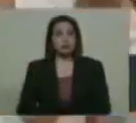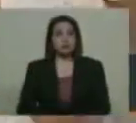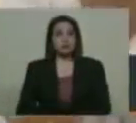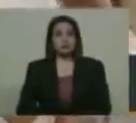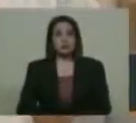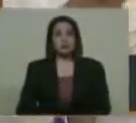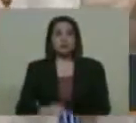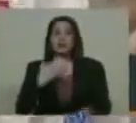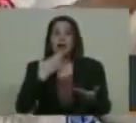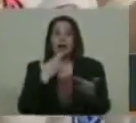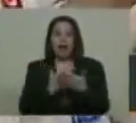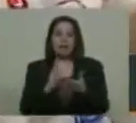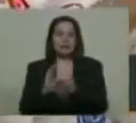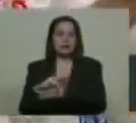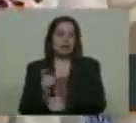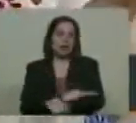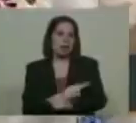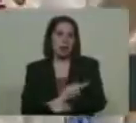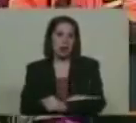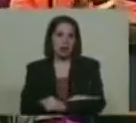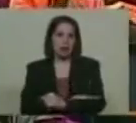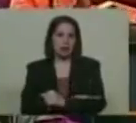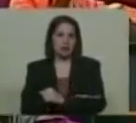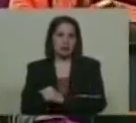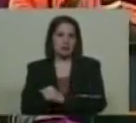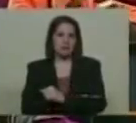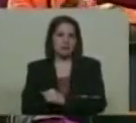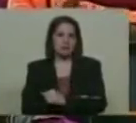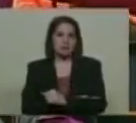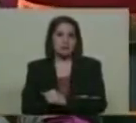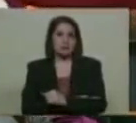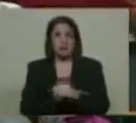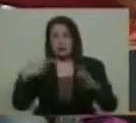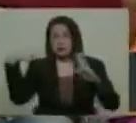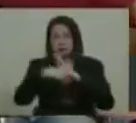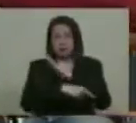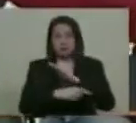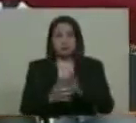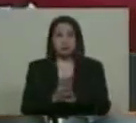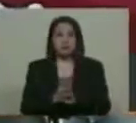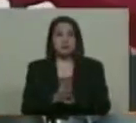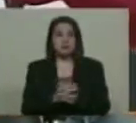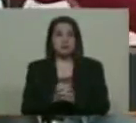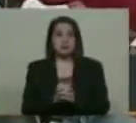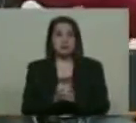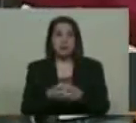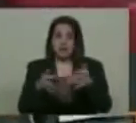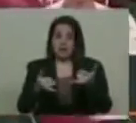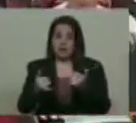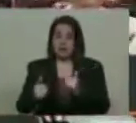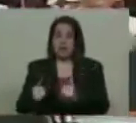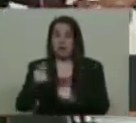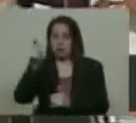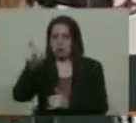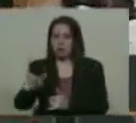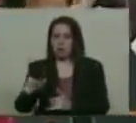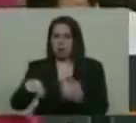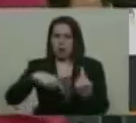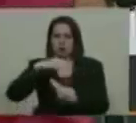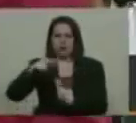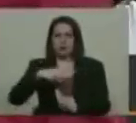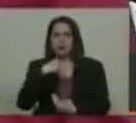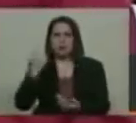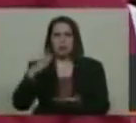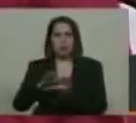Gracias, querida camarada, hermana, una hermana profunda, hija de un mártir de la revolución, Jorge